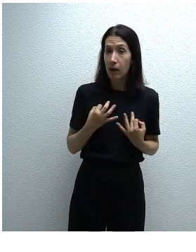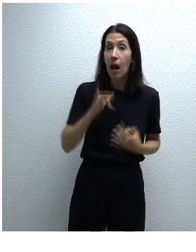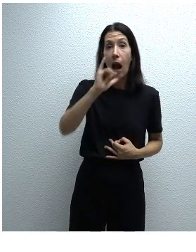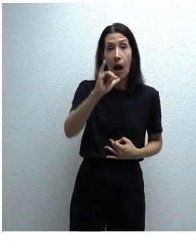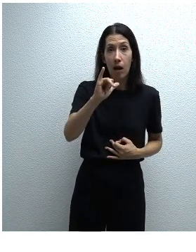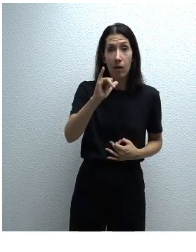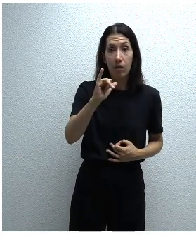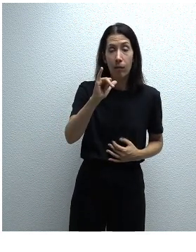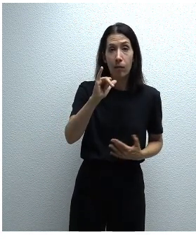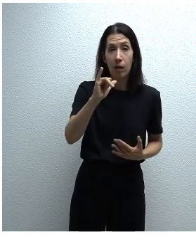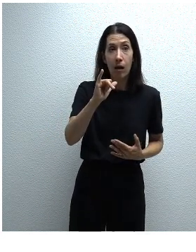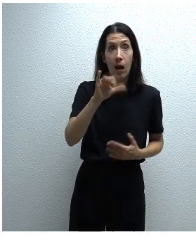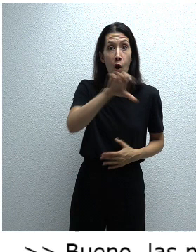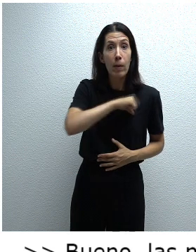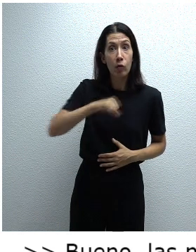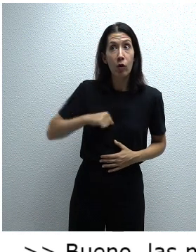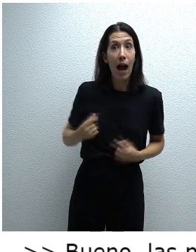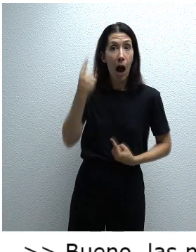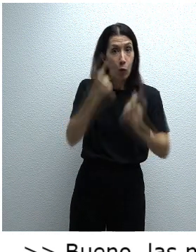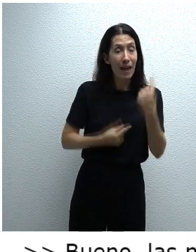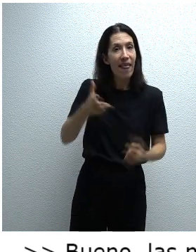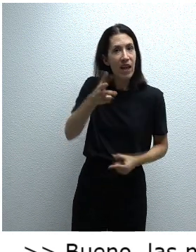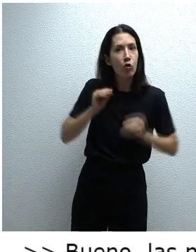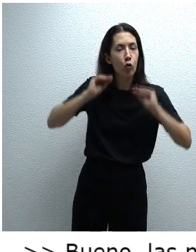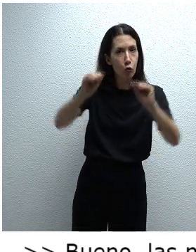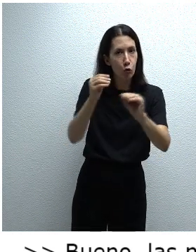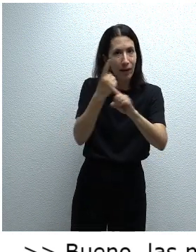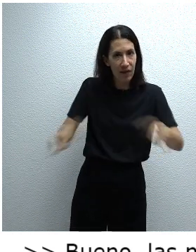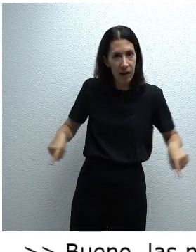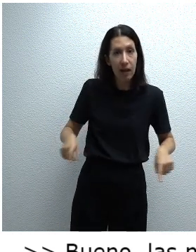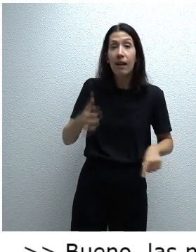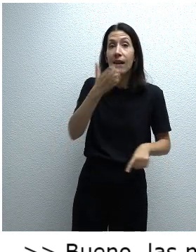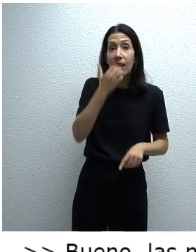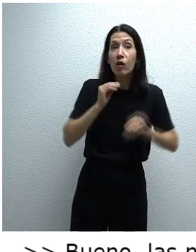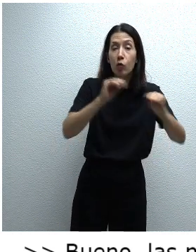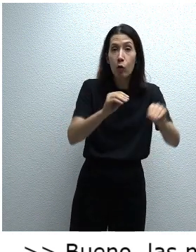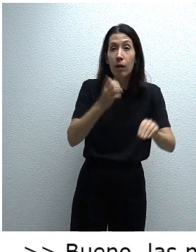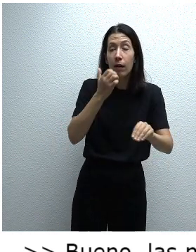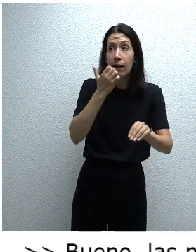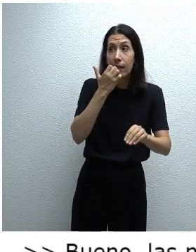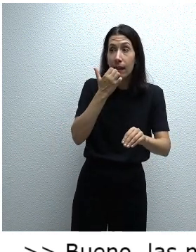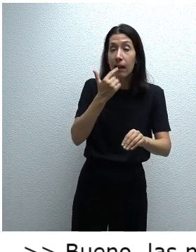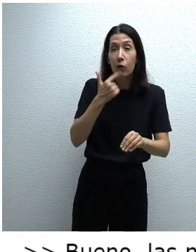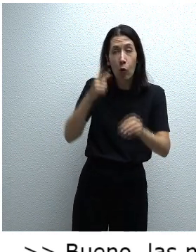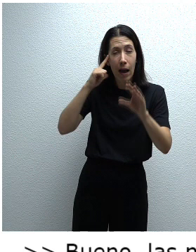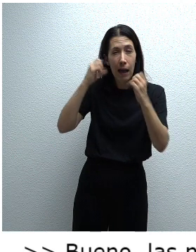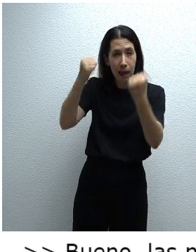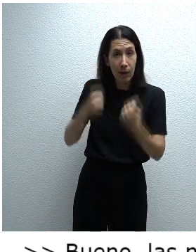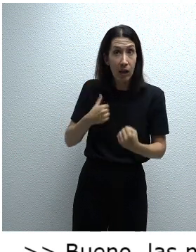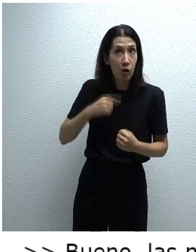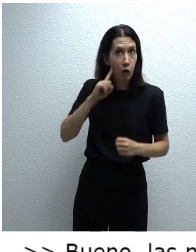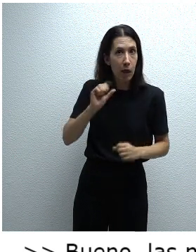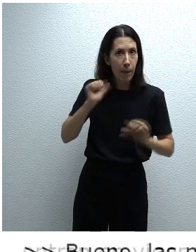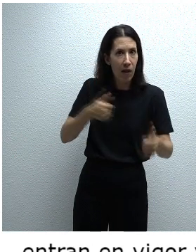unas comunidades autónomas con derecho foral, pero las que tienen sustantividad su derecho foral, corrígeme Federico que tú eres el especialista, no sé por qué empezaba a hablar